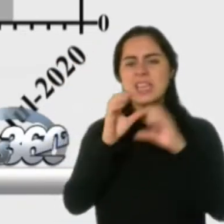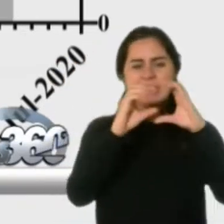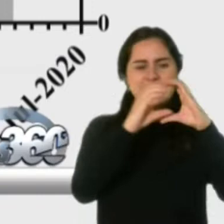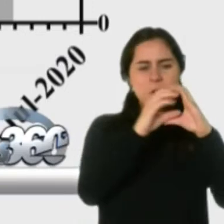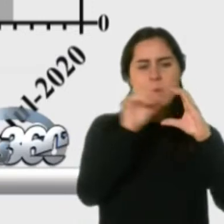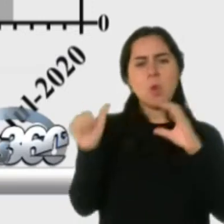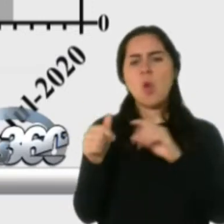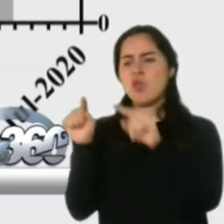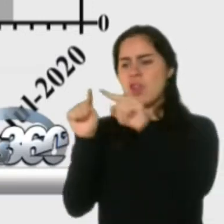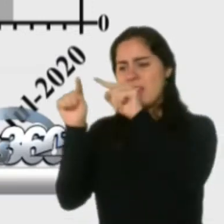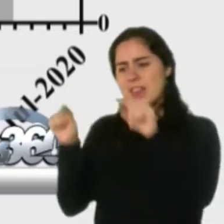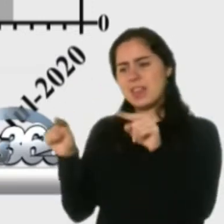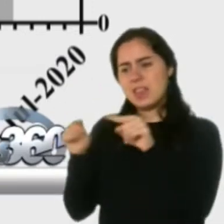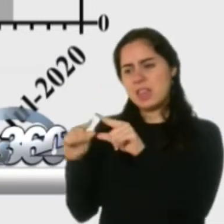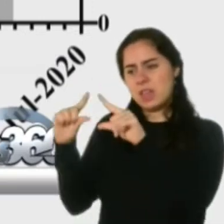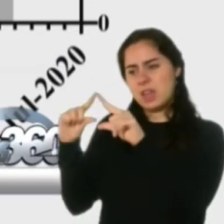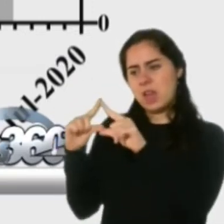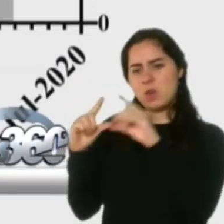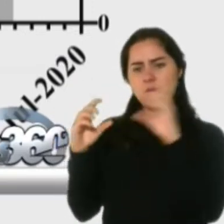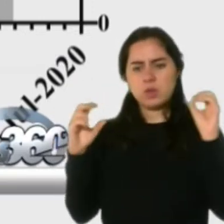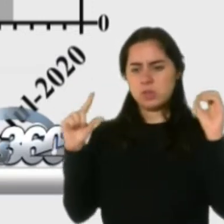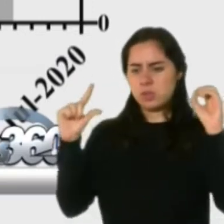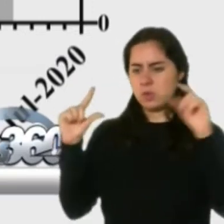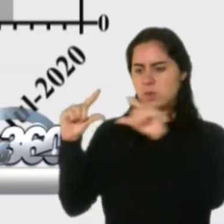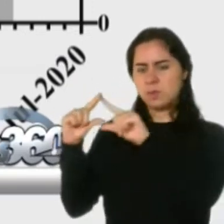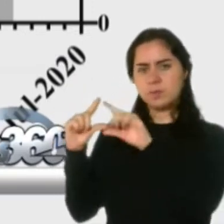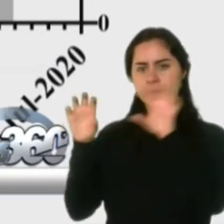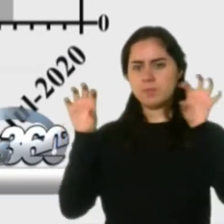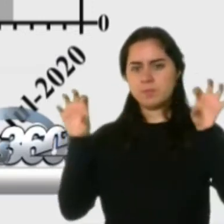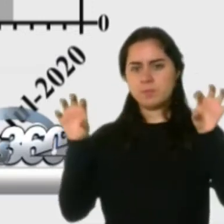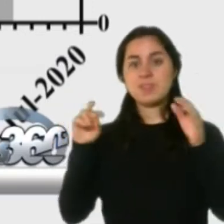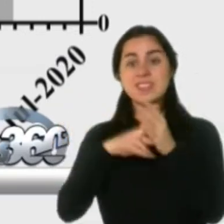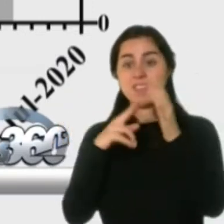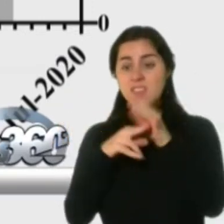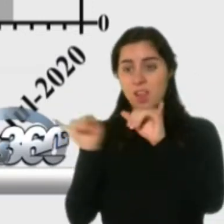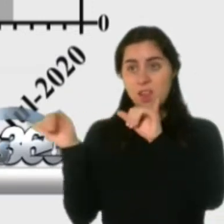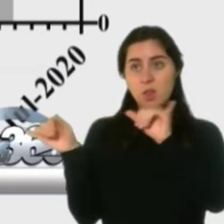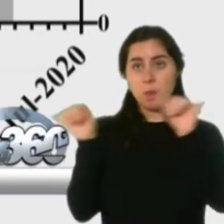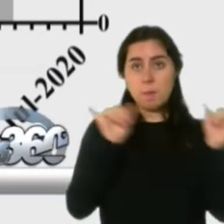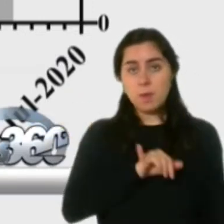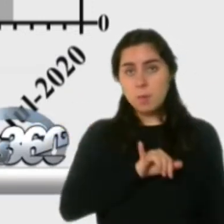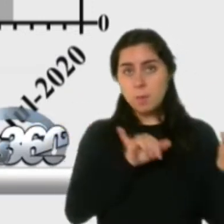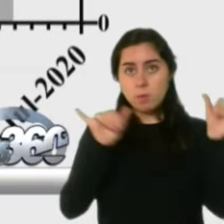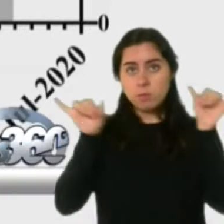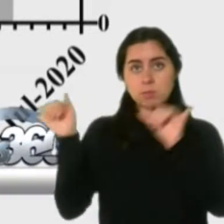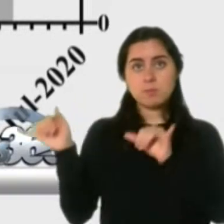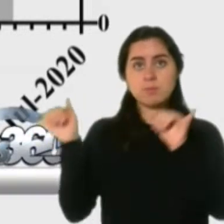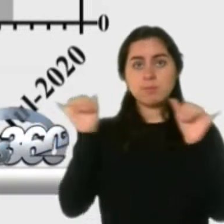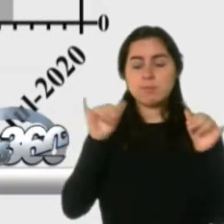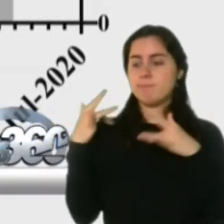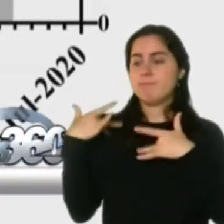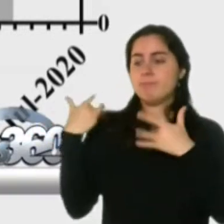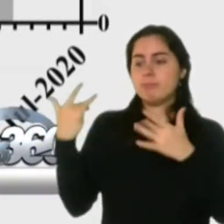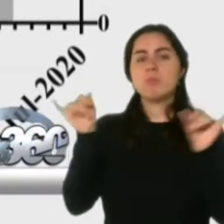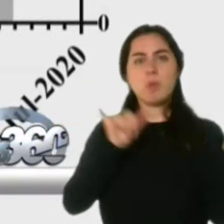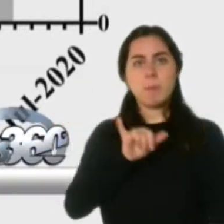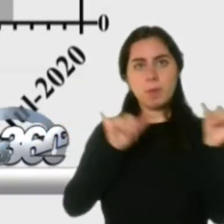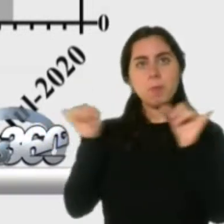Las dos dicen básicamente lo mismo, las tendencias son lo mismo. Como